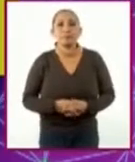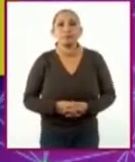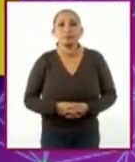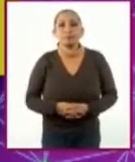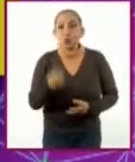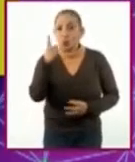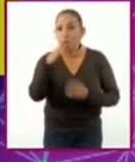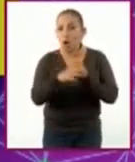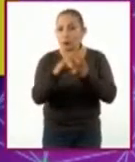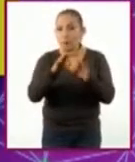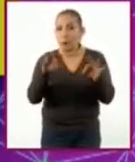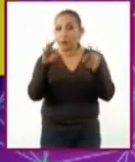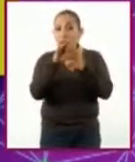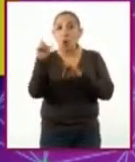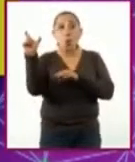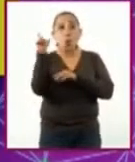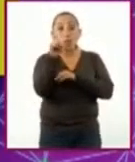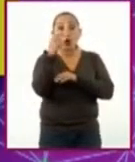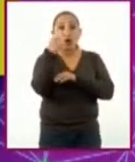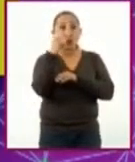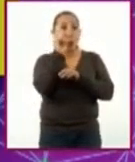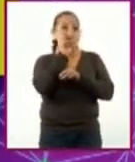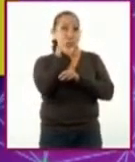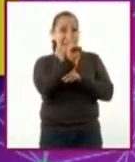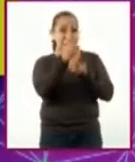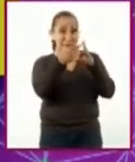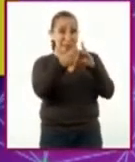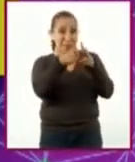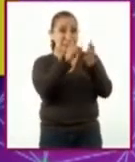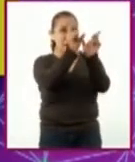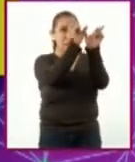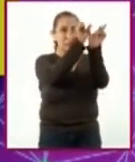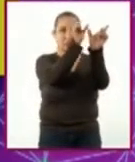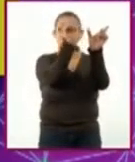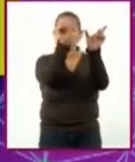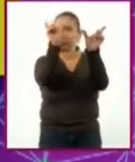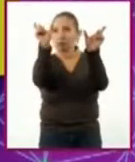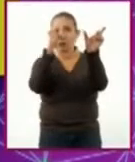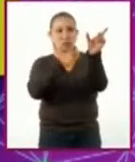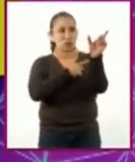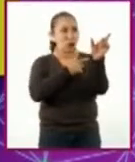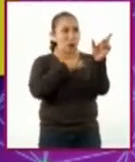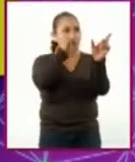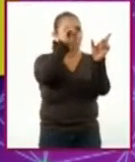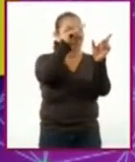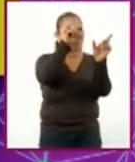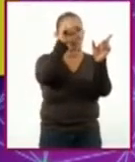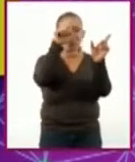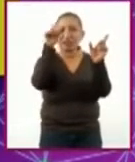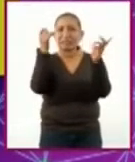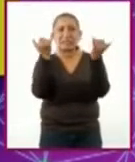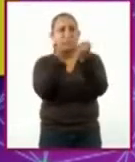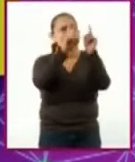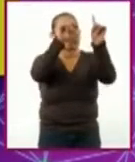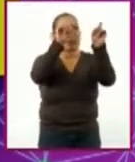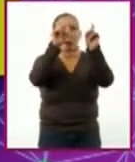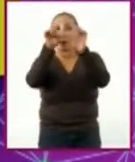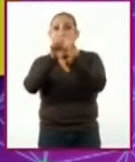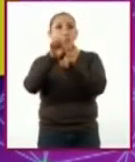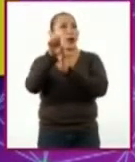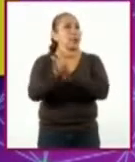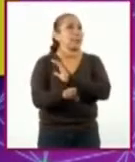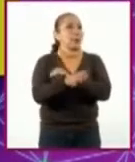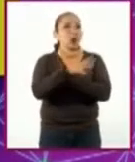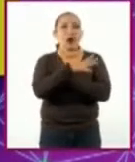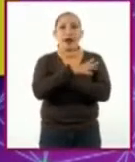Cabe señalar que cuando en un enunciado matemático solo hay operaciones de la misma jerarquía, es decir, que